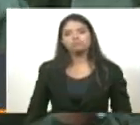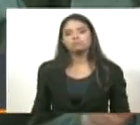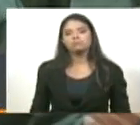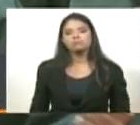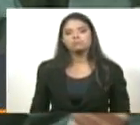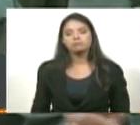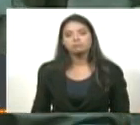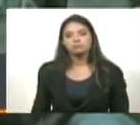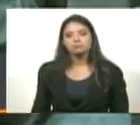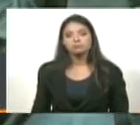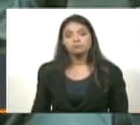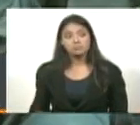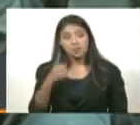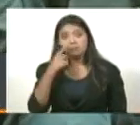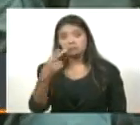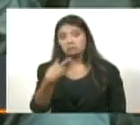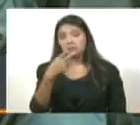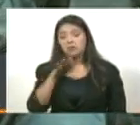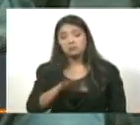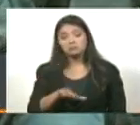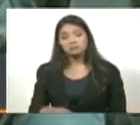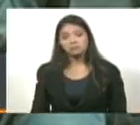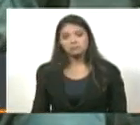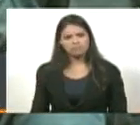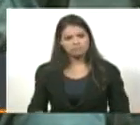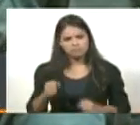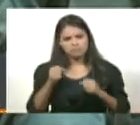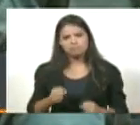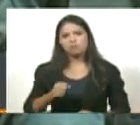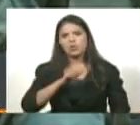Nos van a conseguir así como nos están viendo, firmes